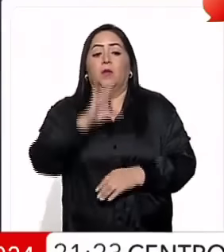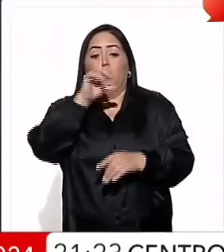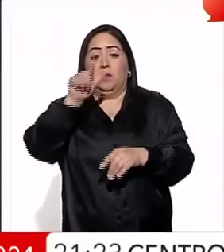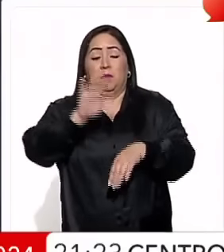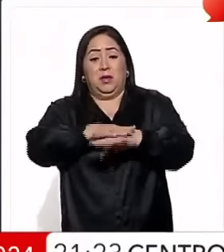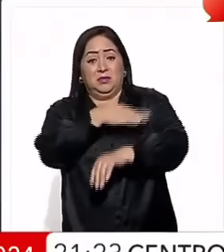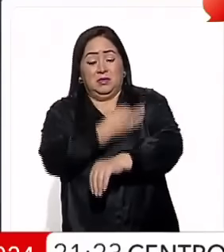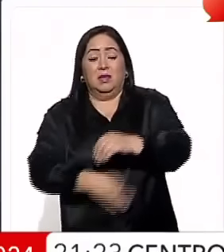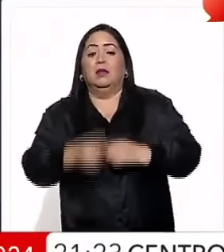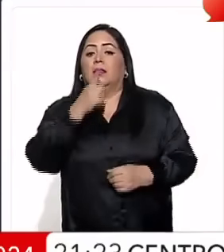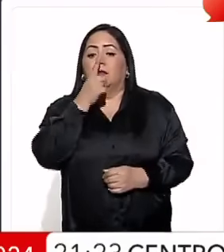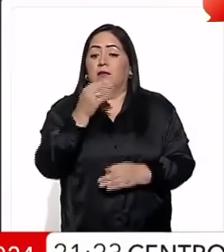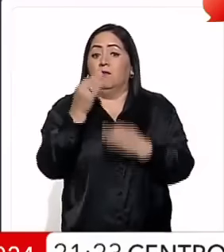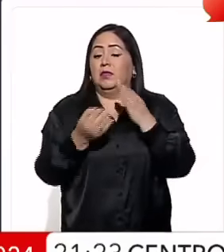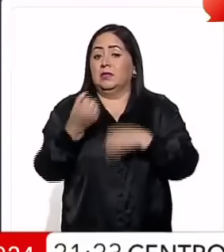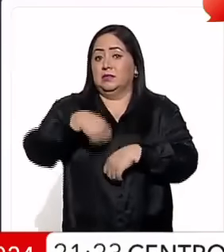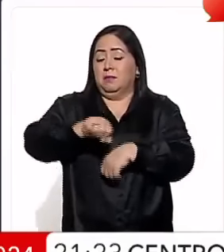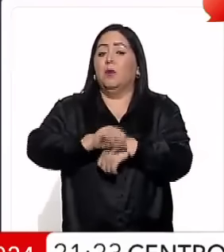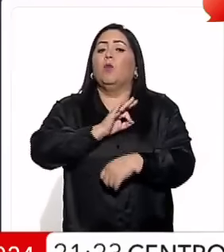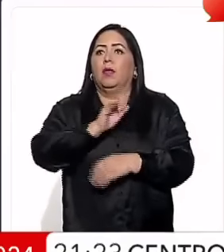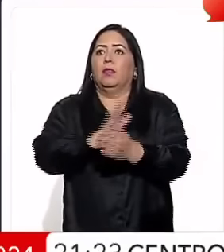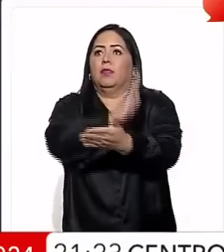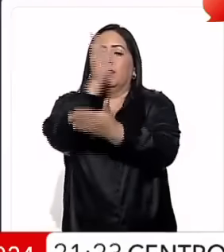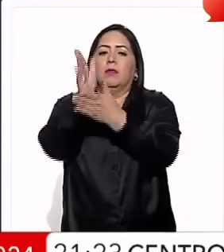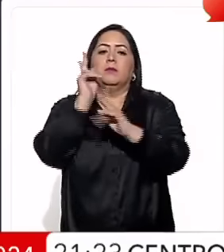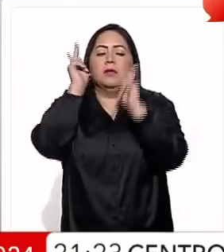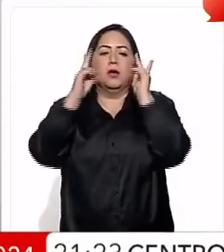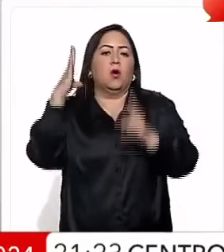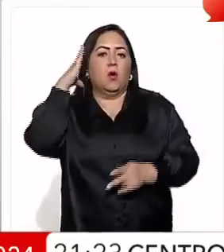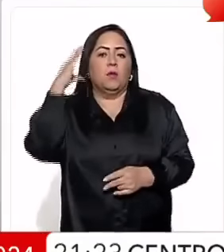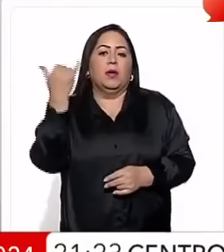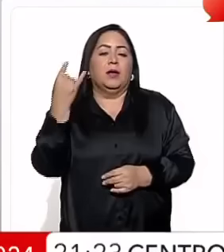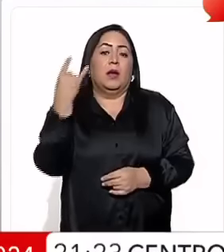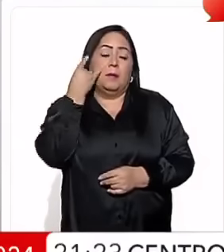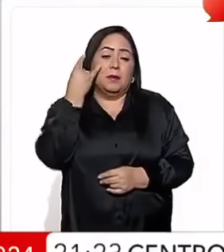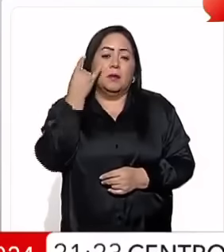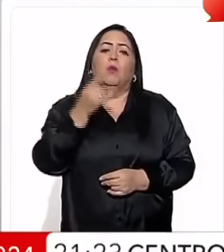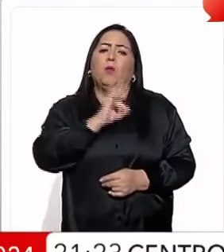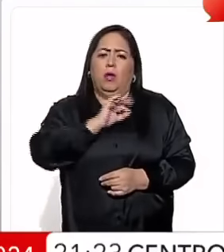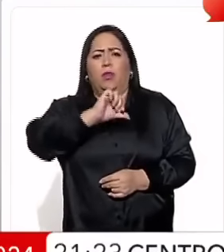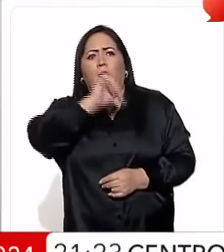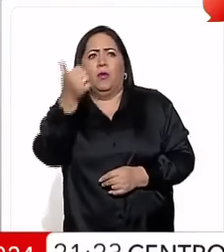tarde, aseguró que el fin de semana podría visitar Colima y Campeche y no descarta